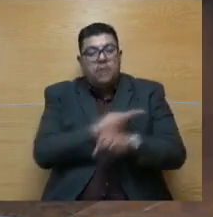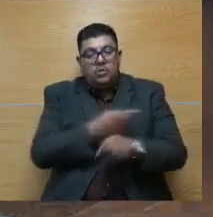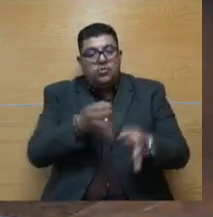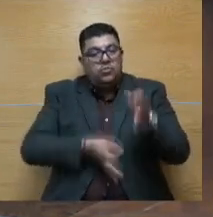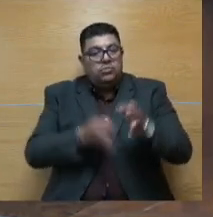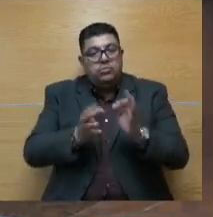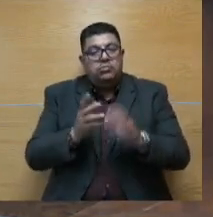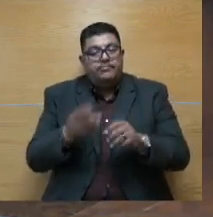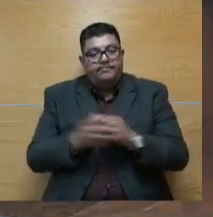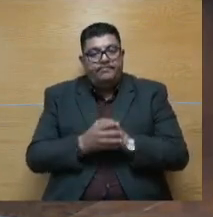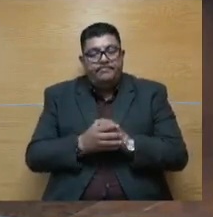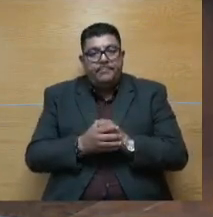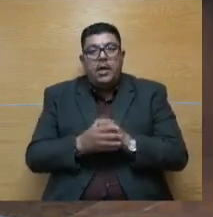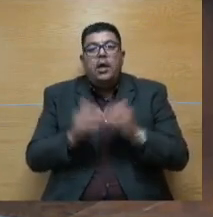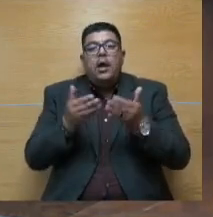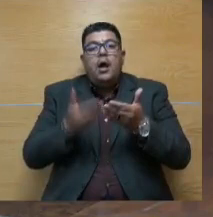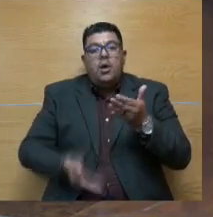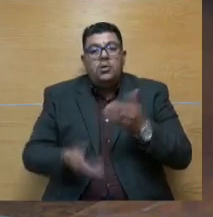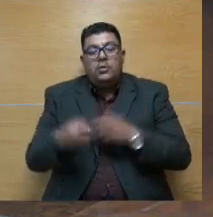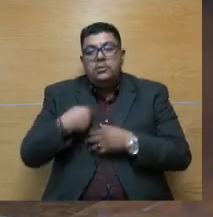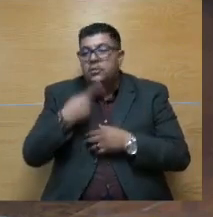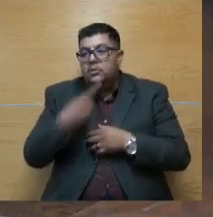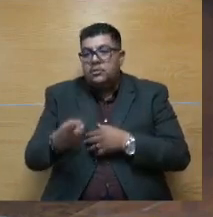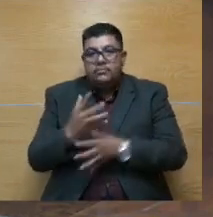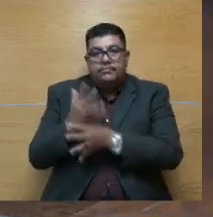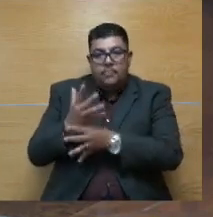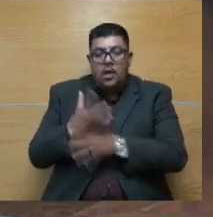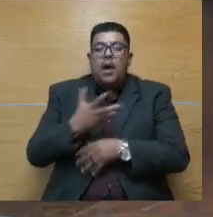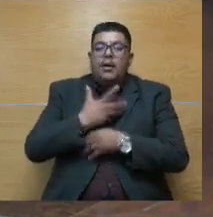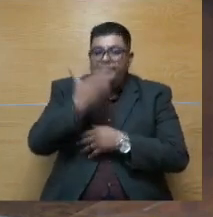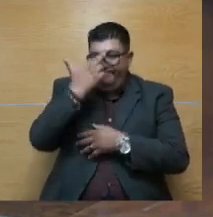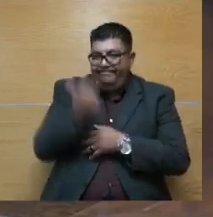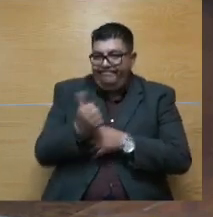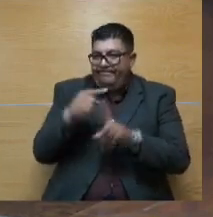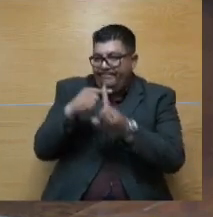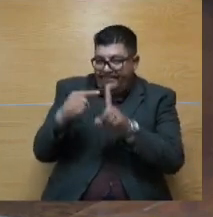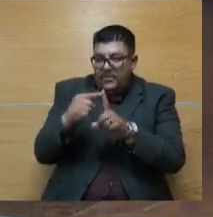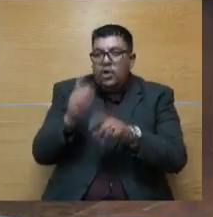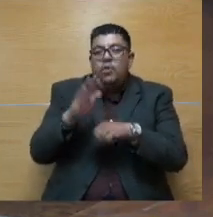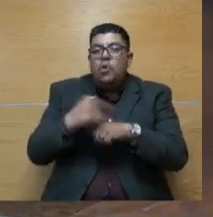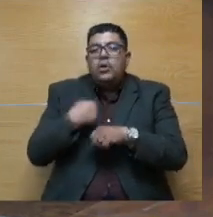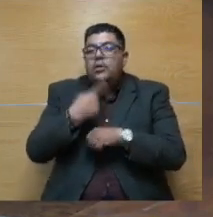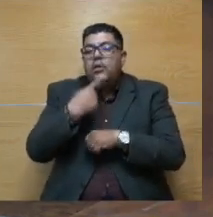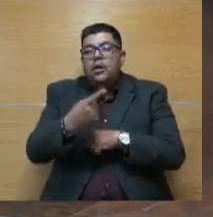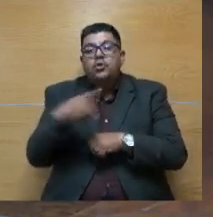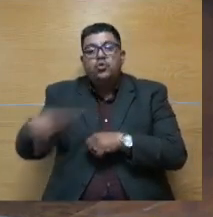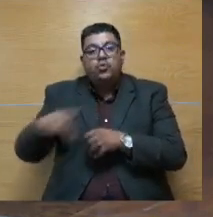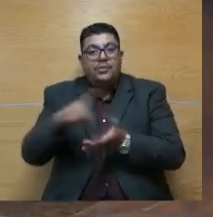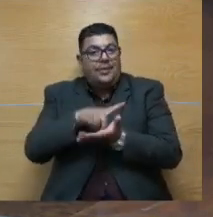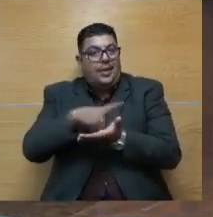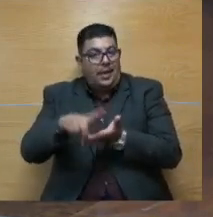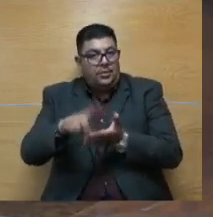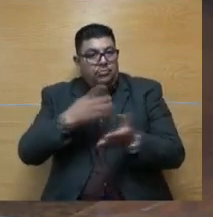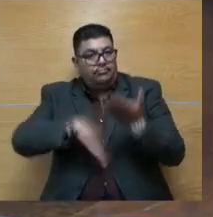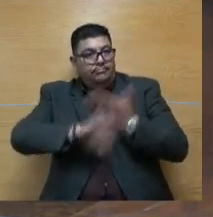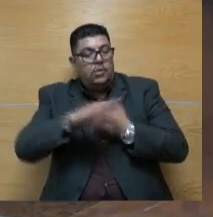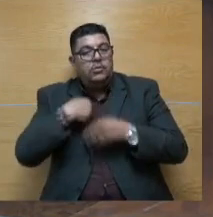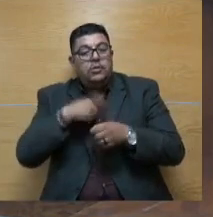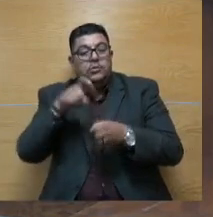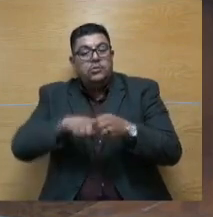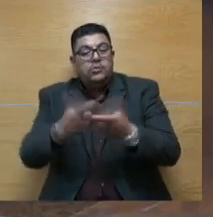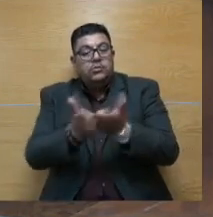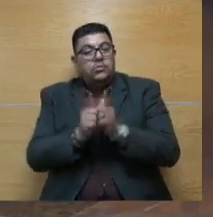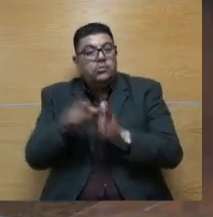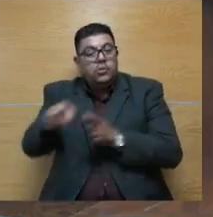parte se propone fundado el reproche relativo a que la resolución impugnada afecta su derecho político electoral de integrar una